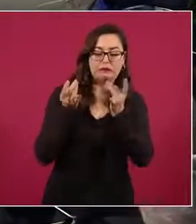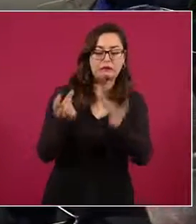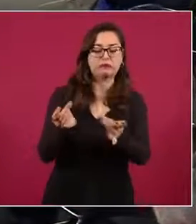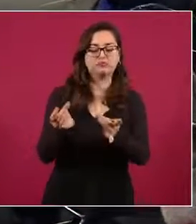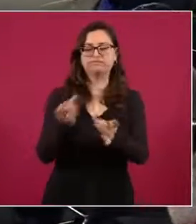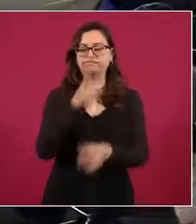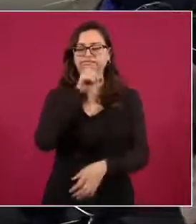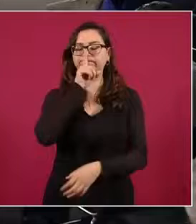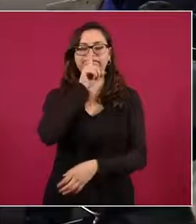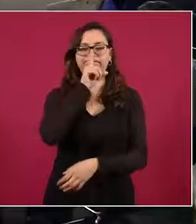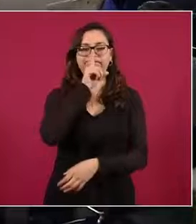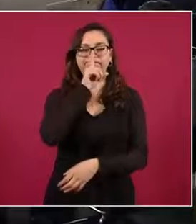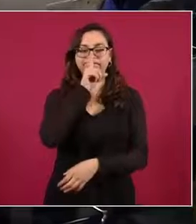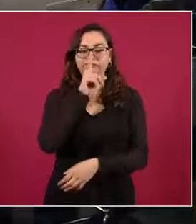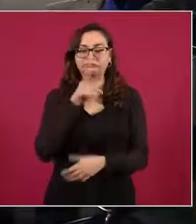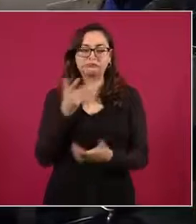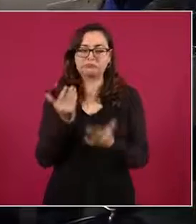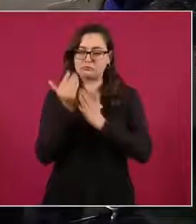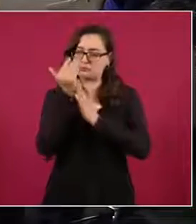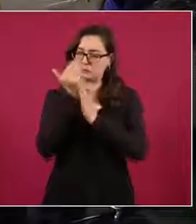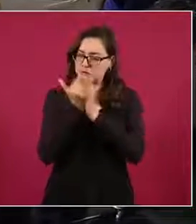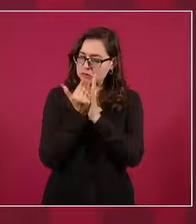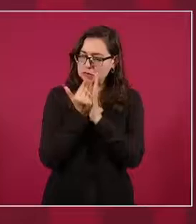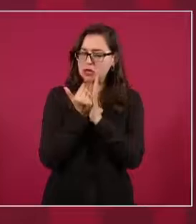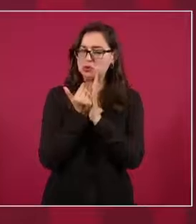la escuela